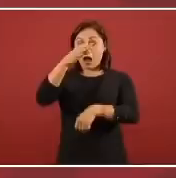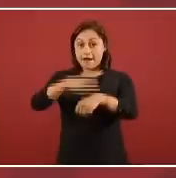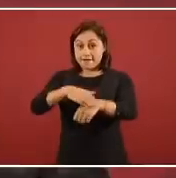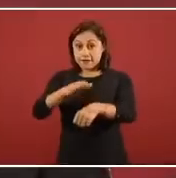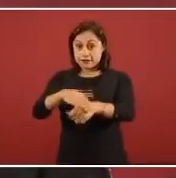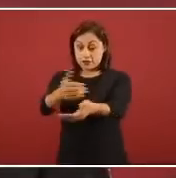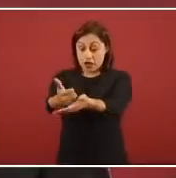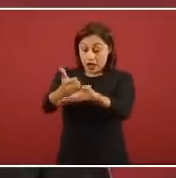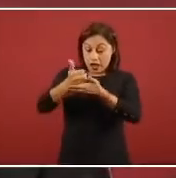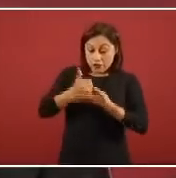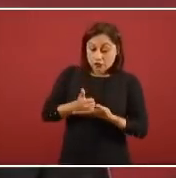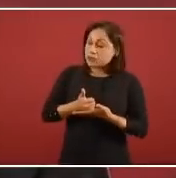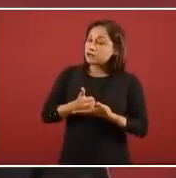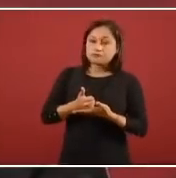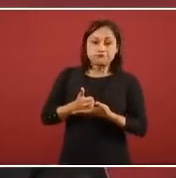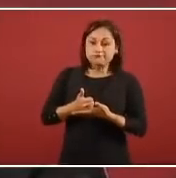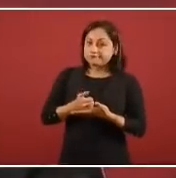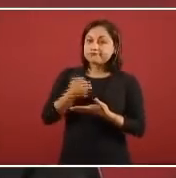perjudica.